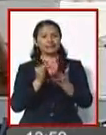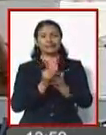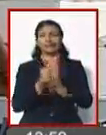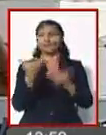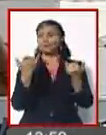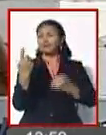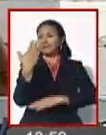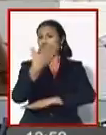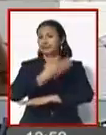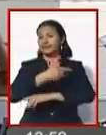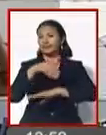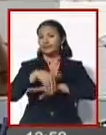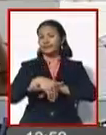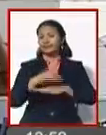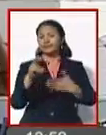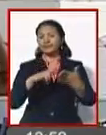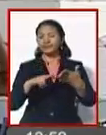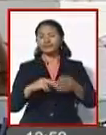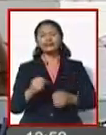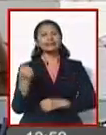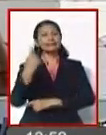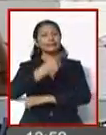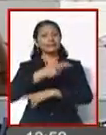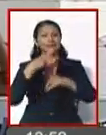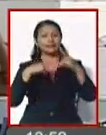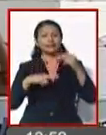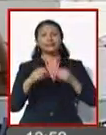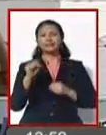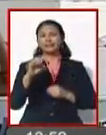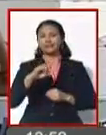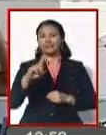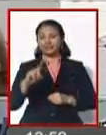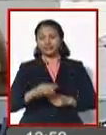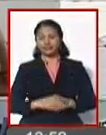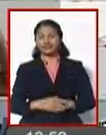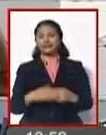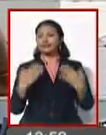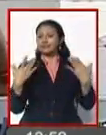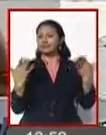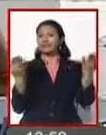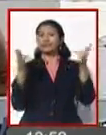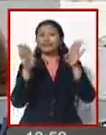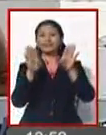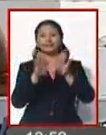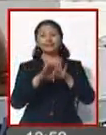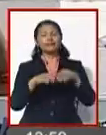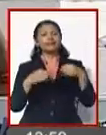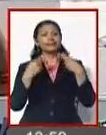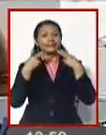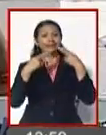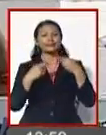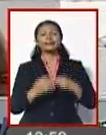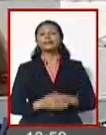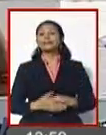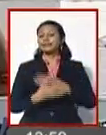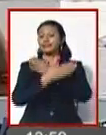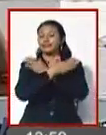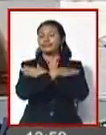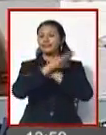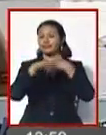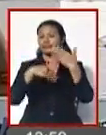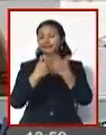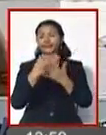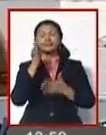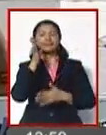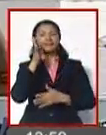sociales. Hoy en la noche vamos a darle lectura, no se olviden, al Día Noticias SCZ. Claro que sí, cerramos esta entrega informativa, no sin antes saludar y